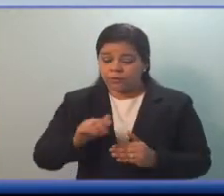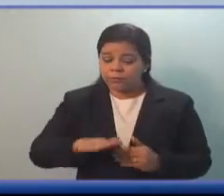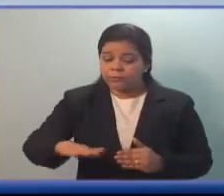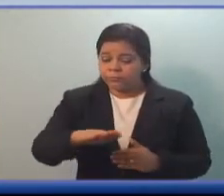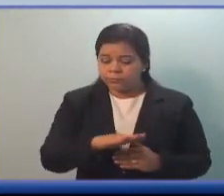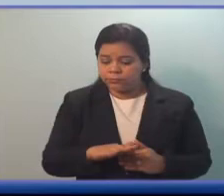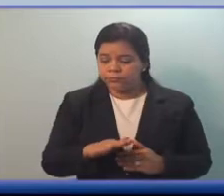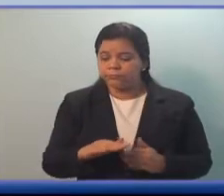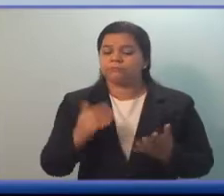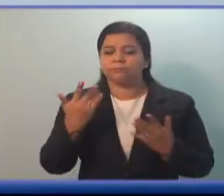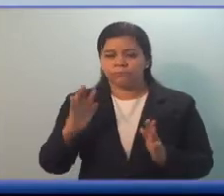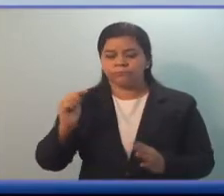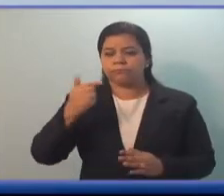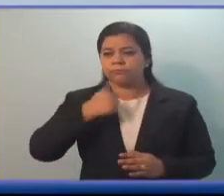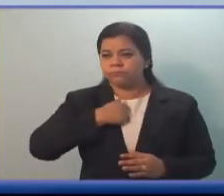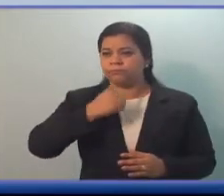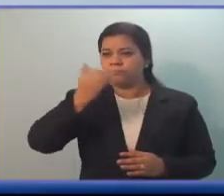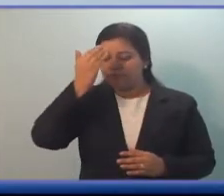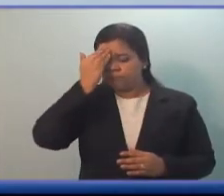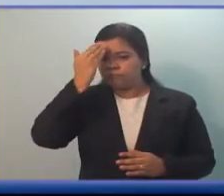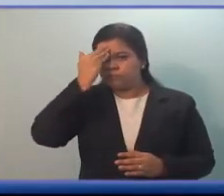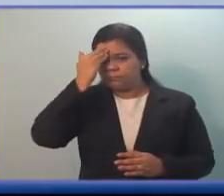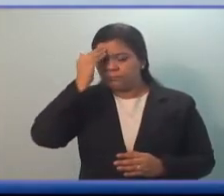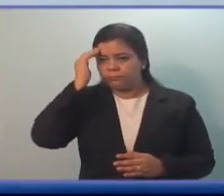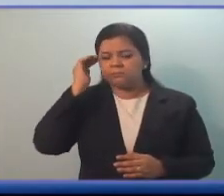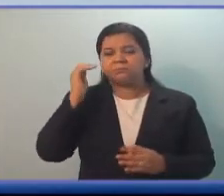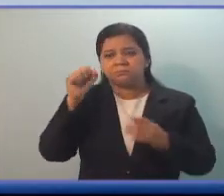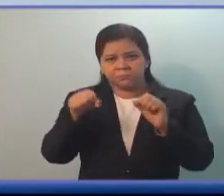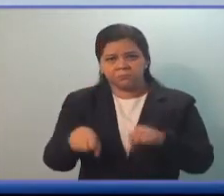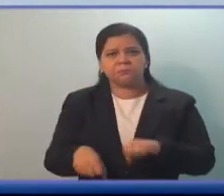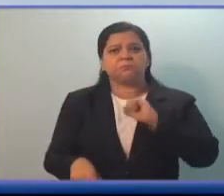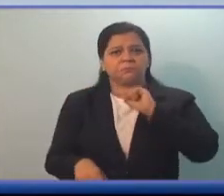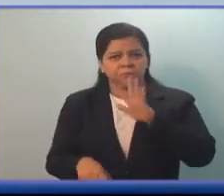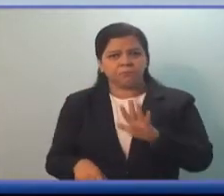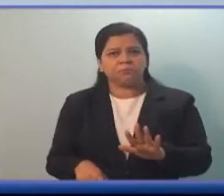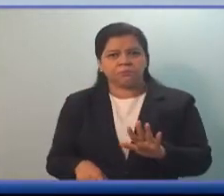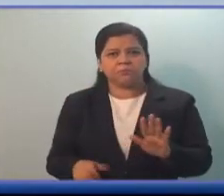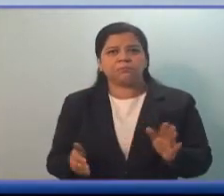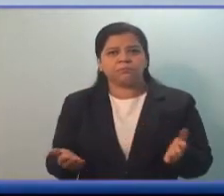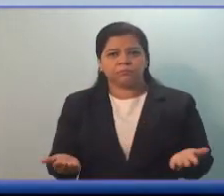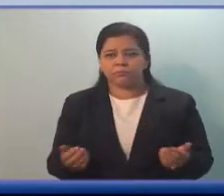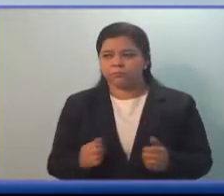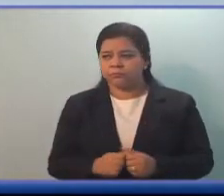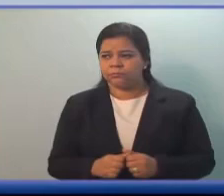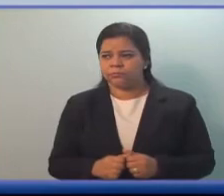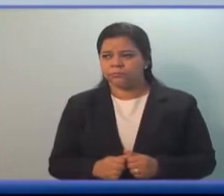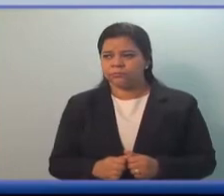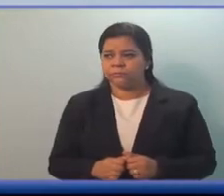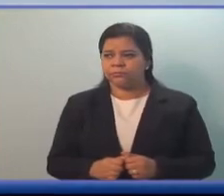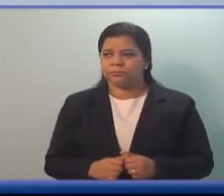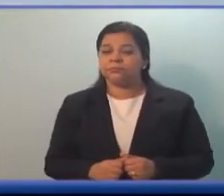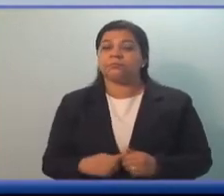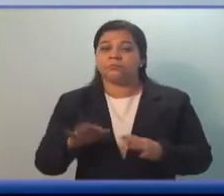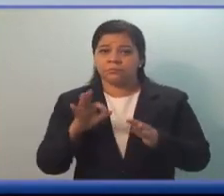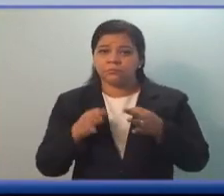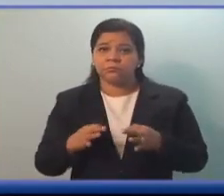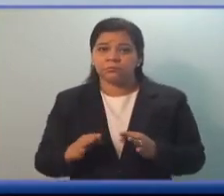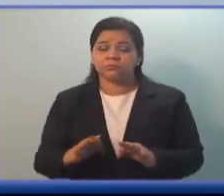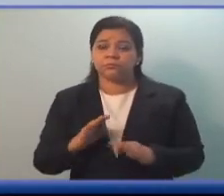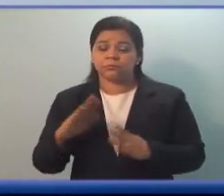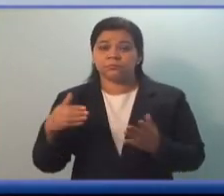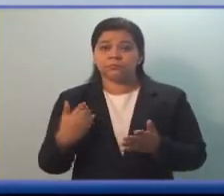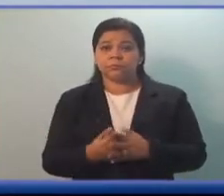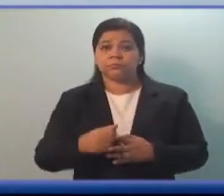formación que yo he tenido, puedo decir que tengo pues de alguna manera las